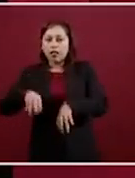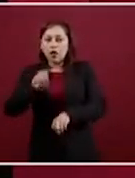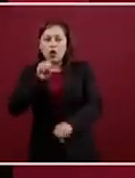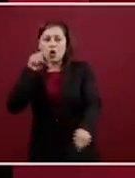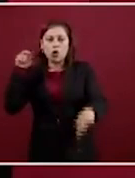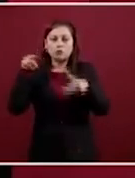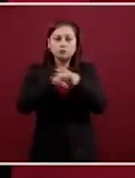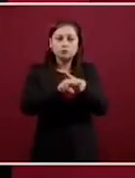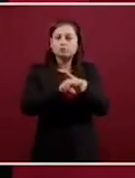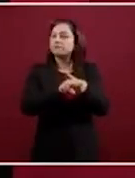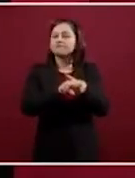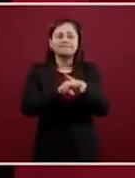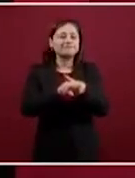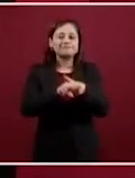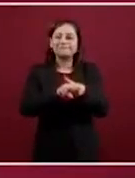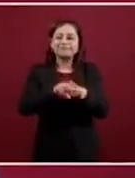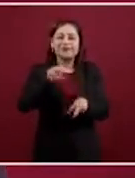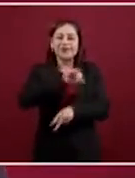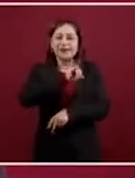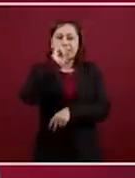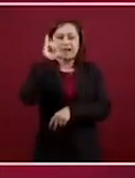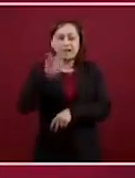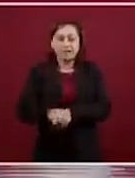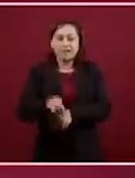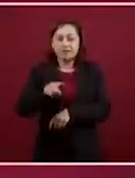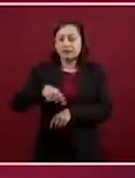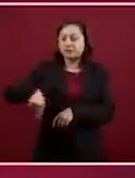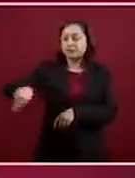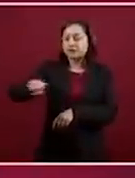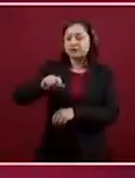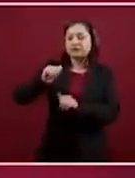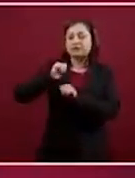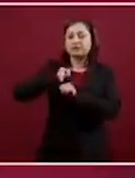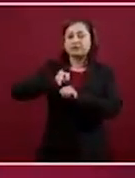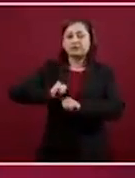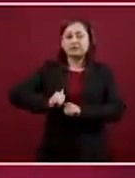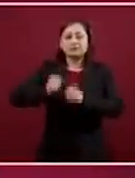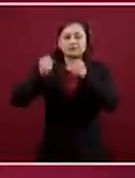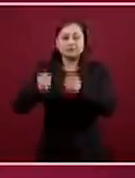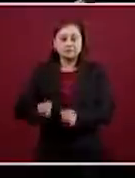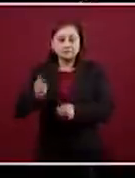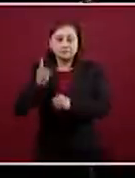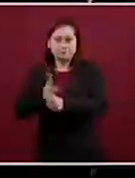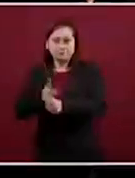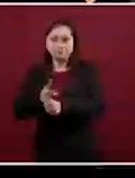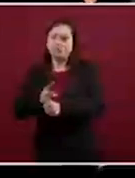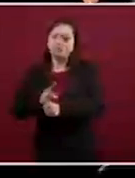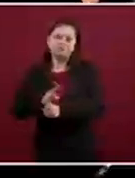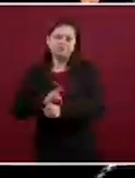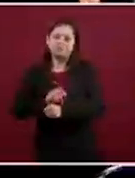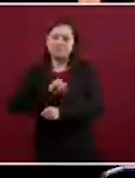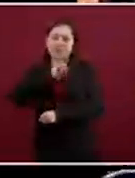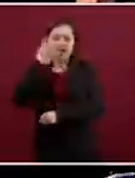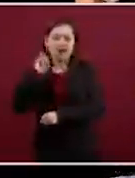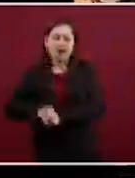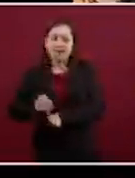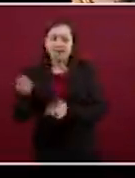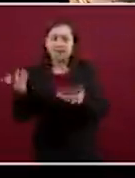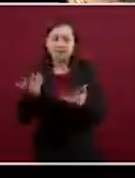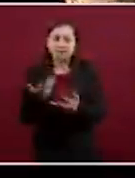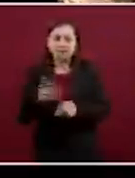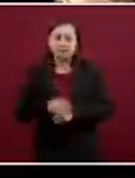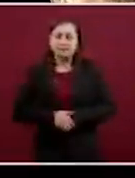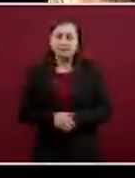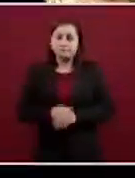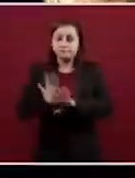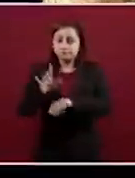por un cuerpo de seguridad del estado cabe señalar aquí que en este en el